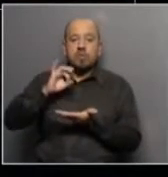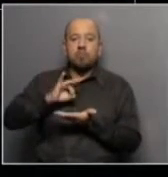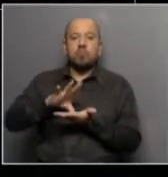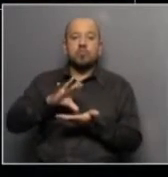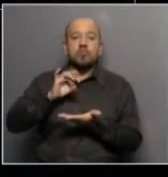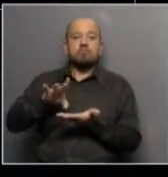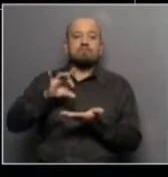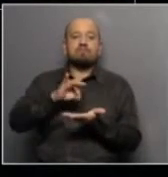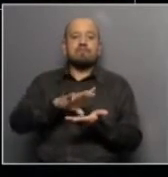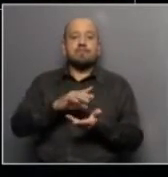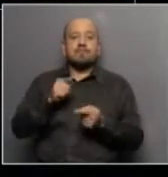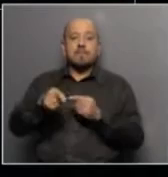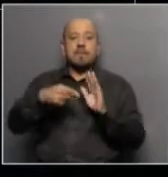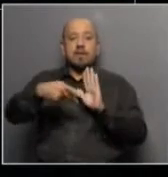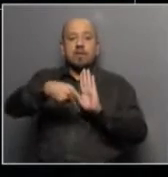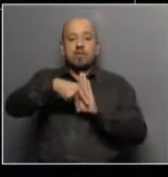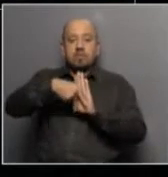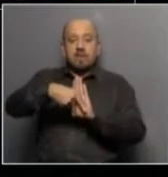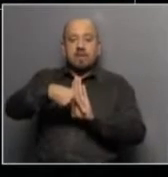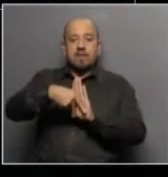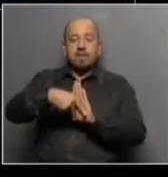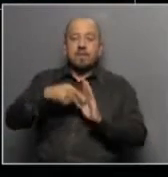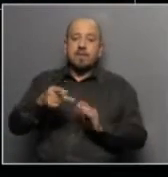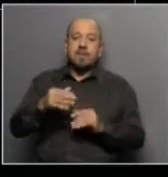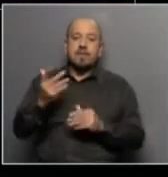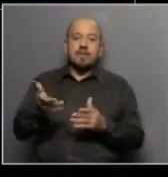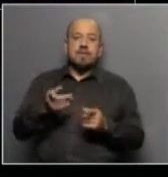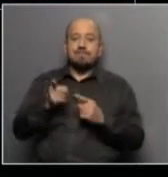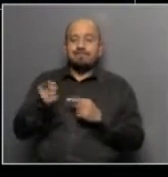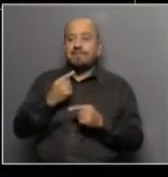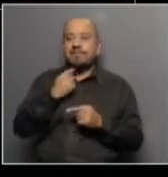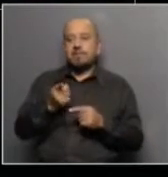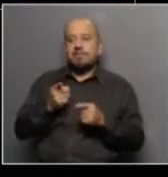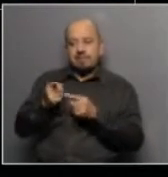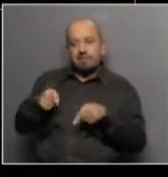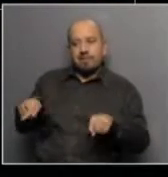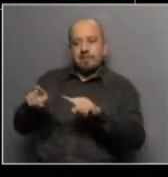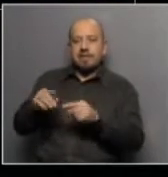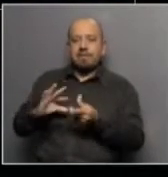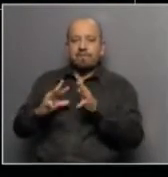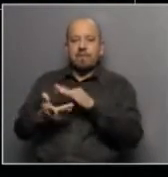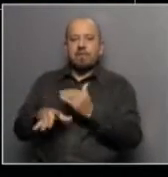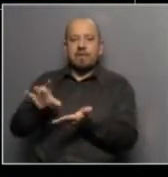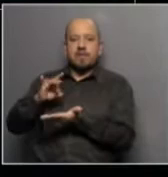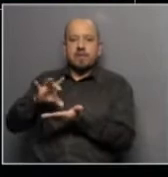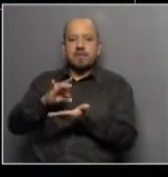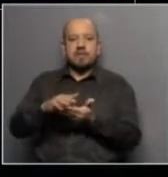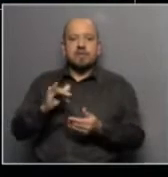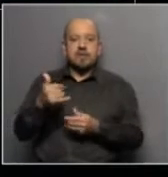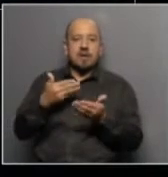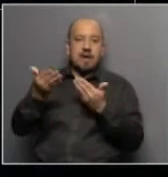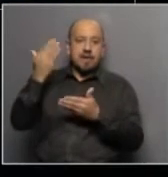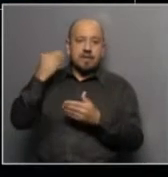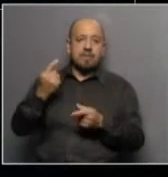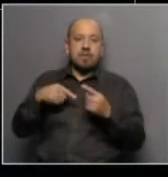que evidentemente esta normativa es funcional, digamos, a estos mecanismos que ya existían, pero que